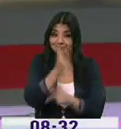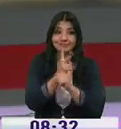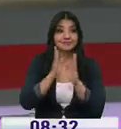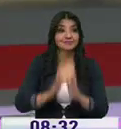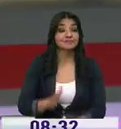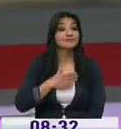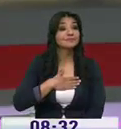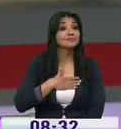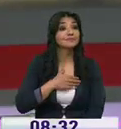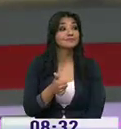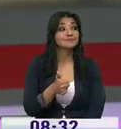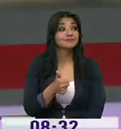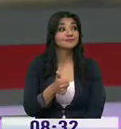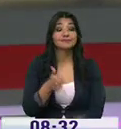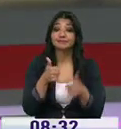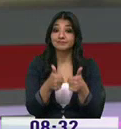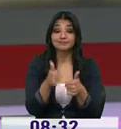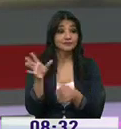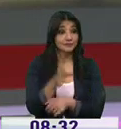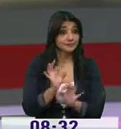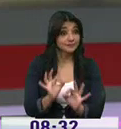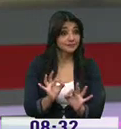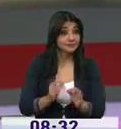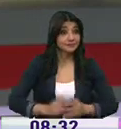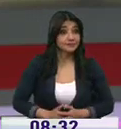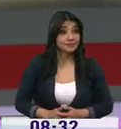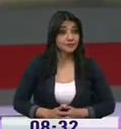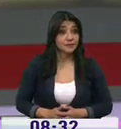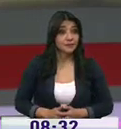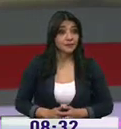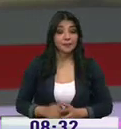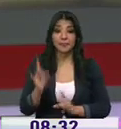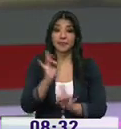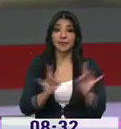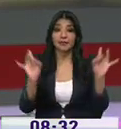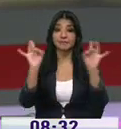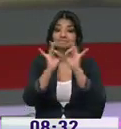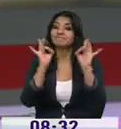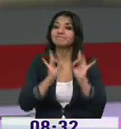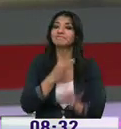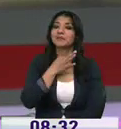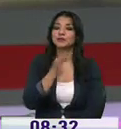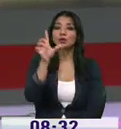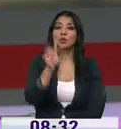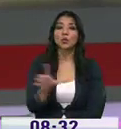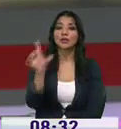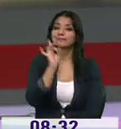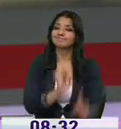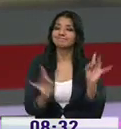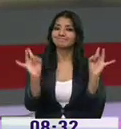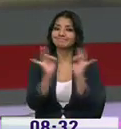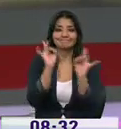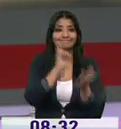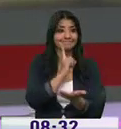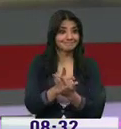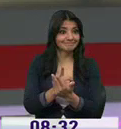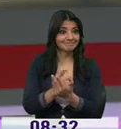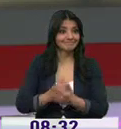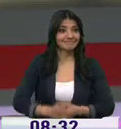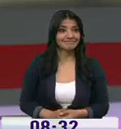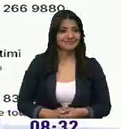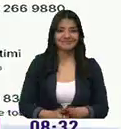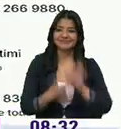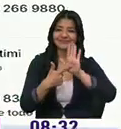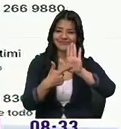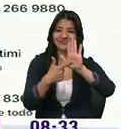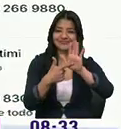le va? ¿Cómo anda todo? Ah, estamos perfectos. Eso me gusta. Lunes de perfection. Va bien. Póngale, por